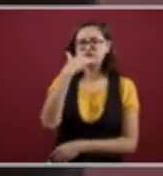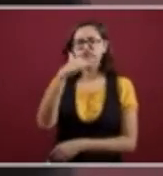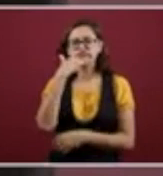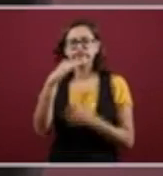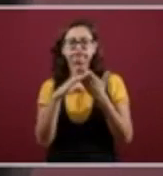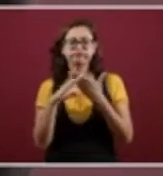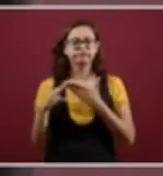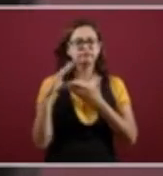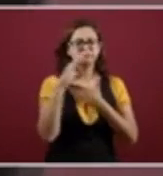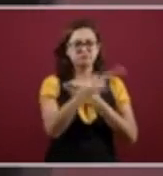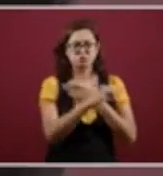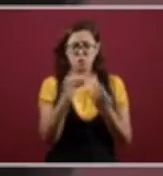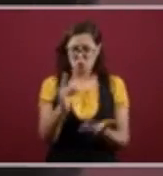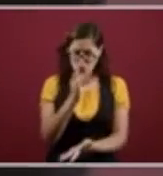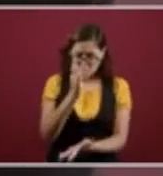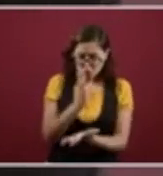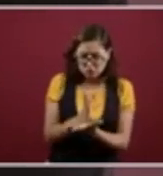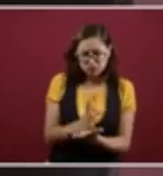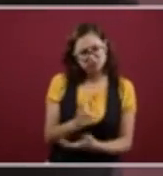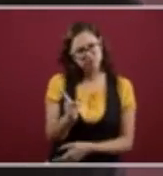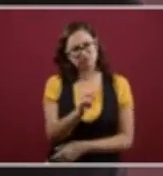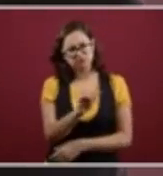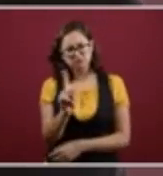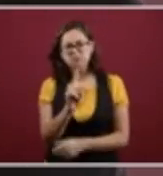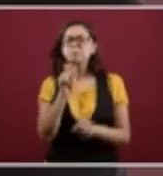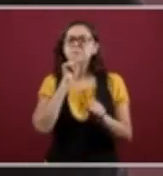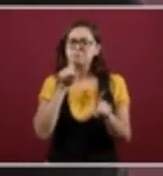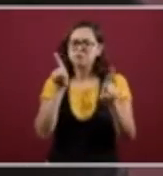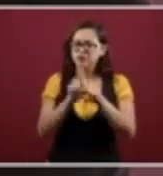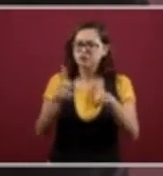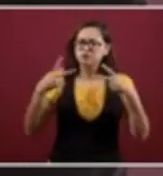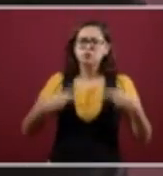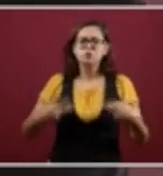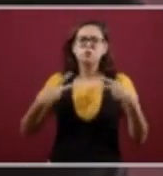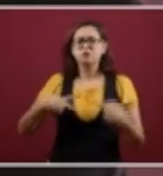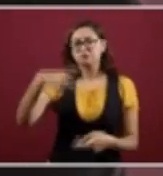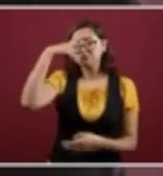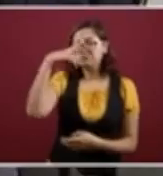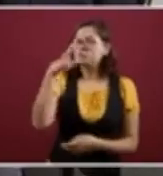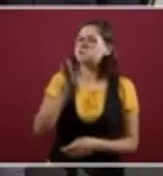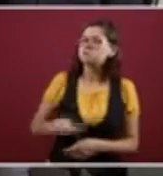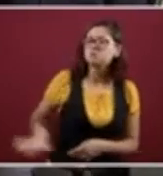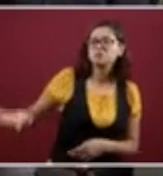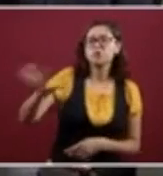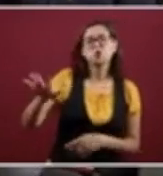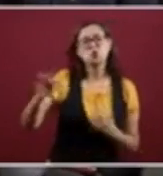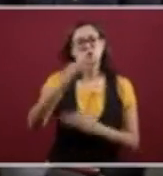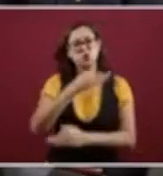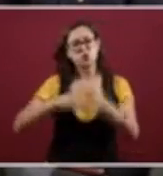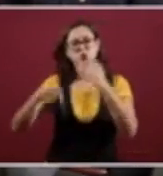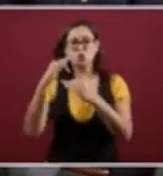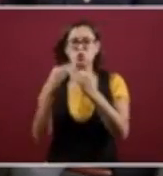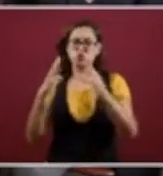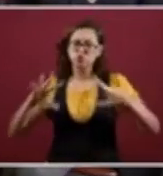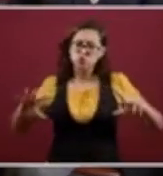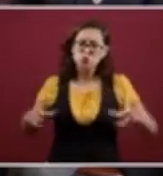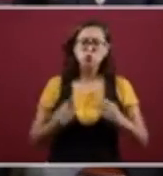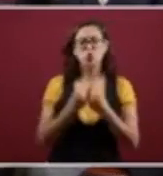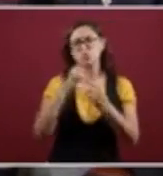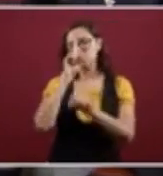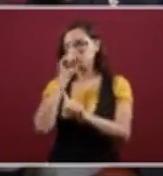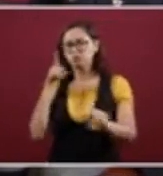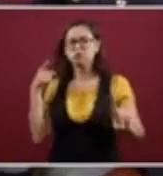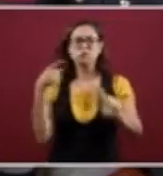ayuden todos los ciudadanos para acabar con la corrupción en el país,